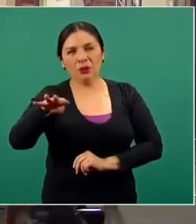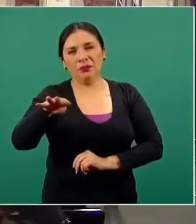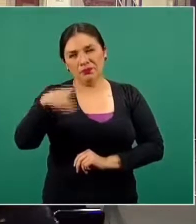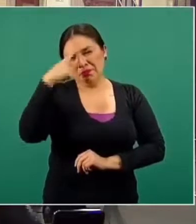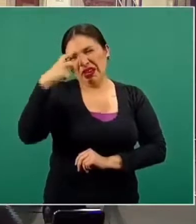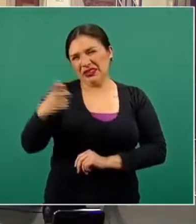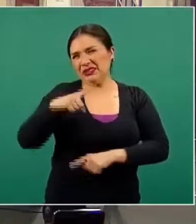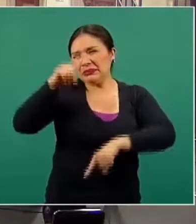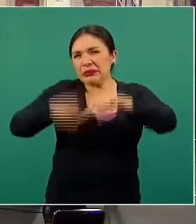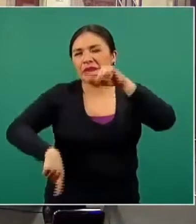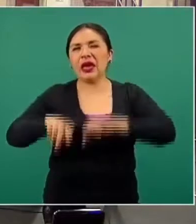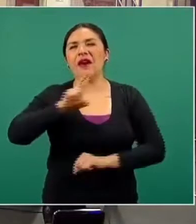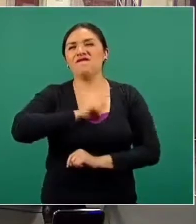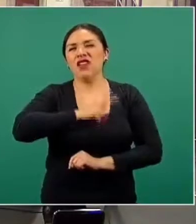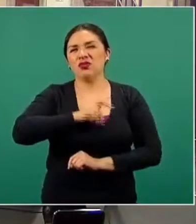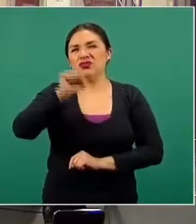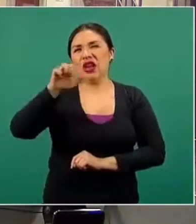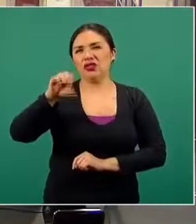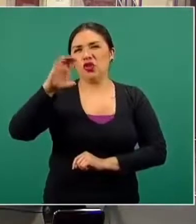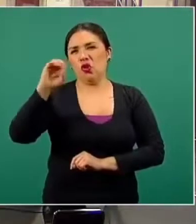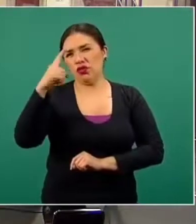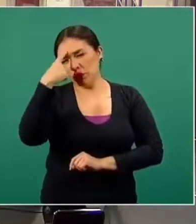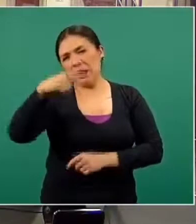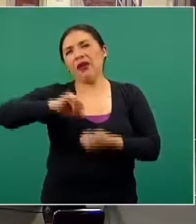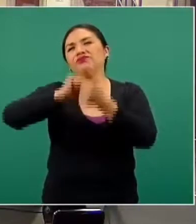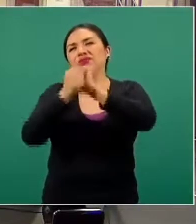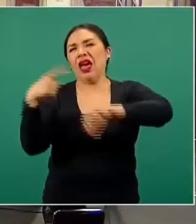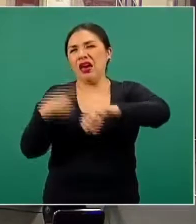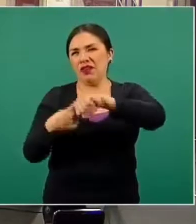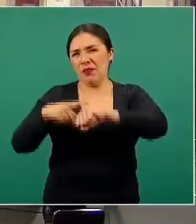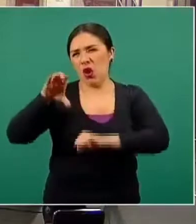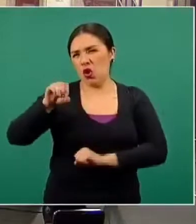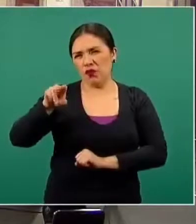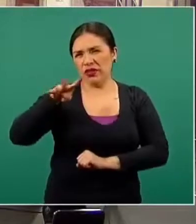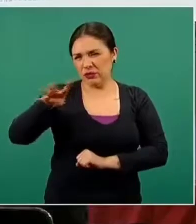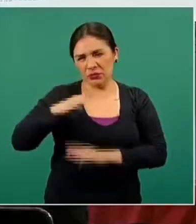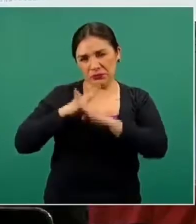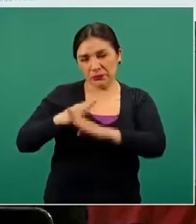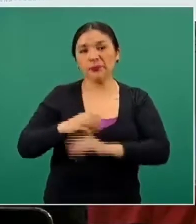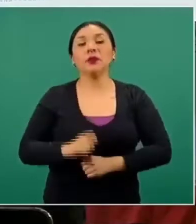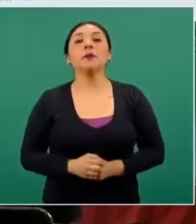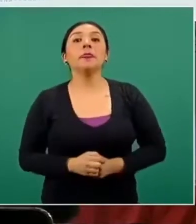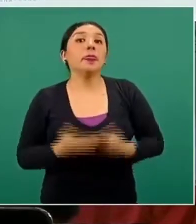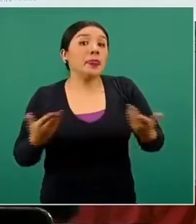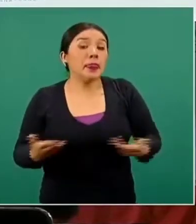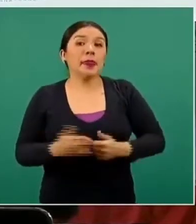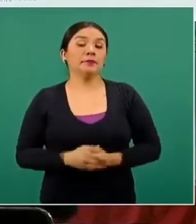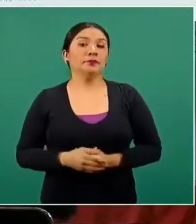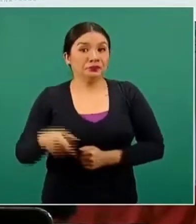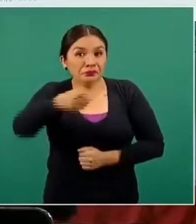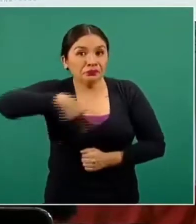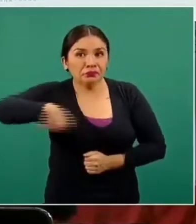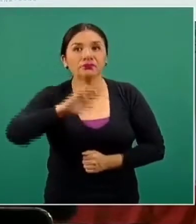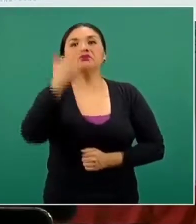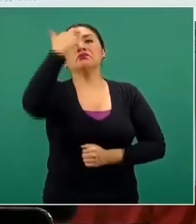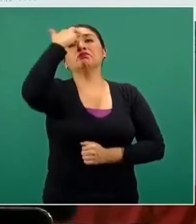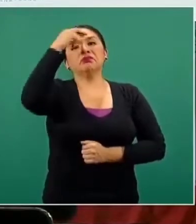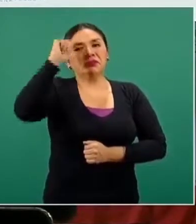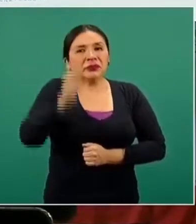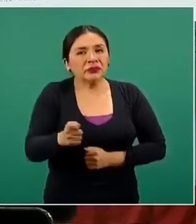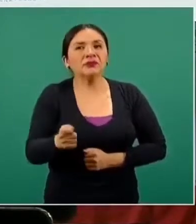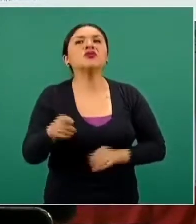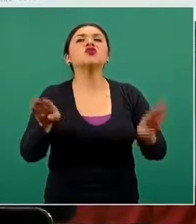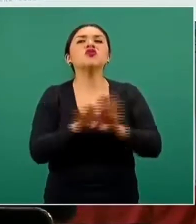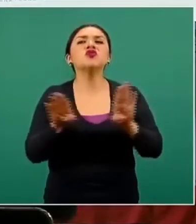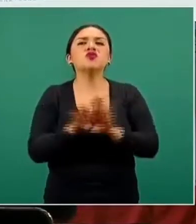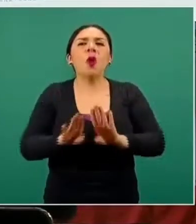virus SARS-CoV-2 para prevenir la COVID-19. Vamos a retomar para que todo el mundo recuerde